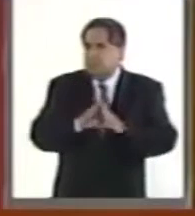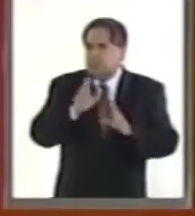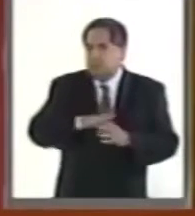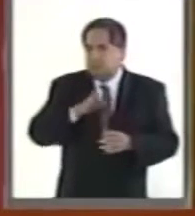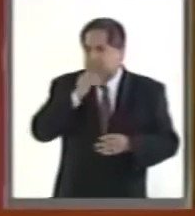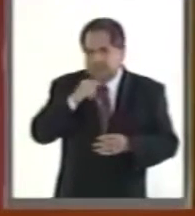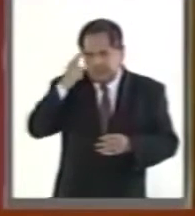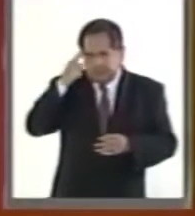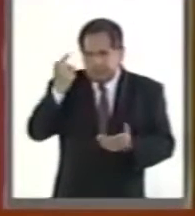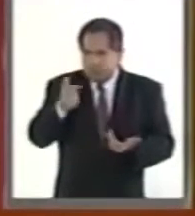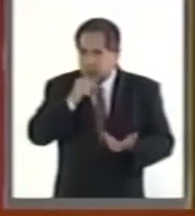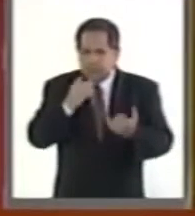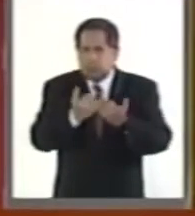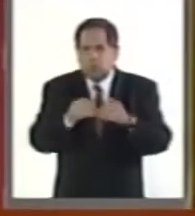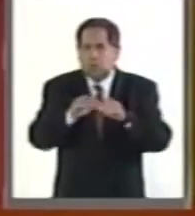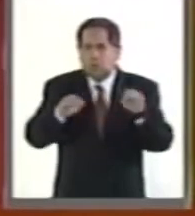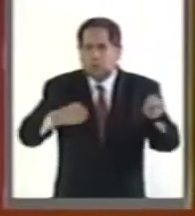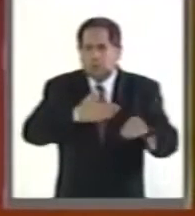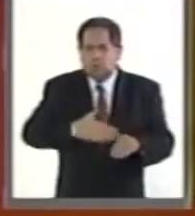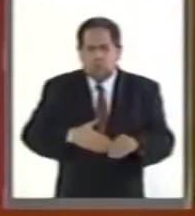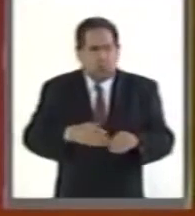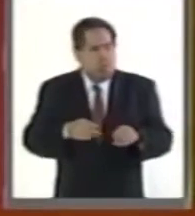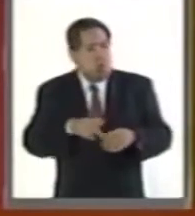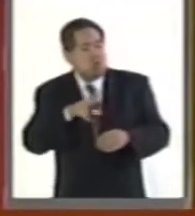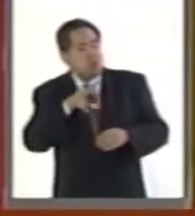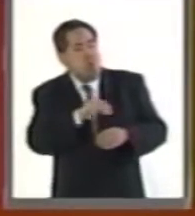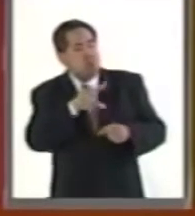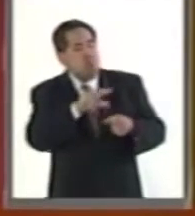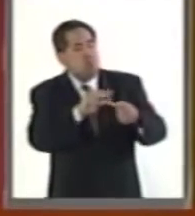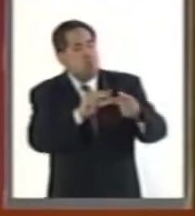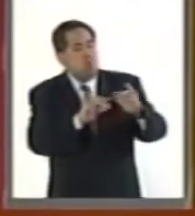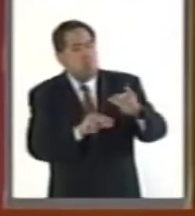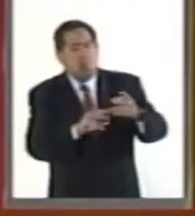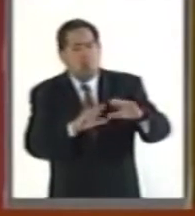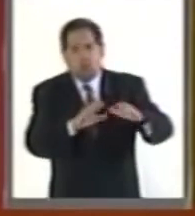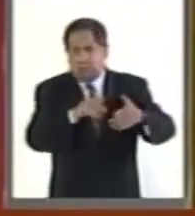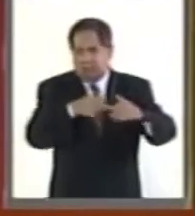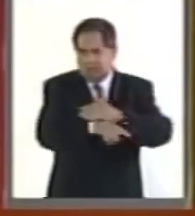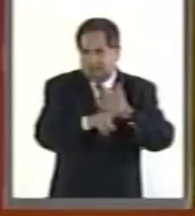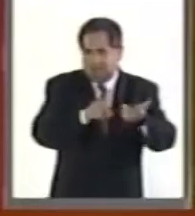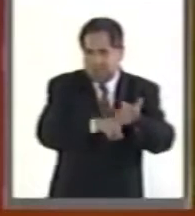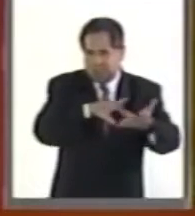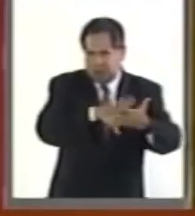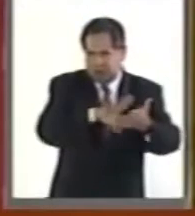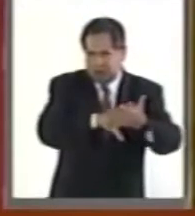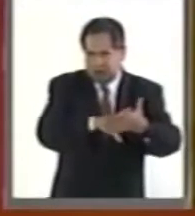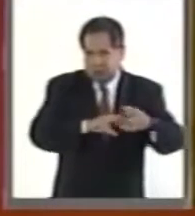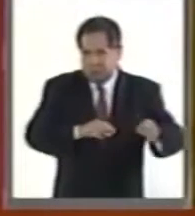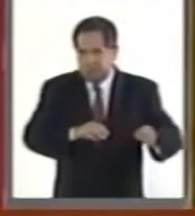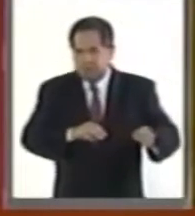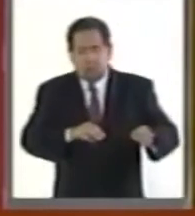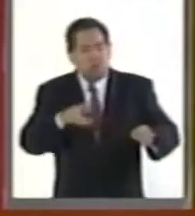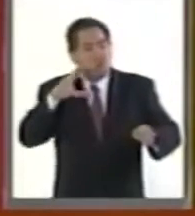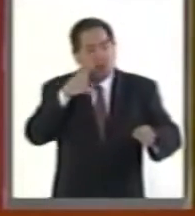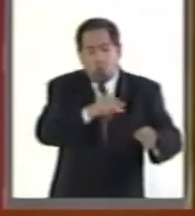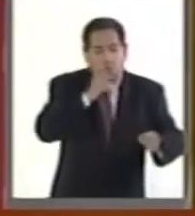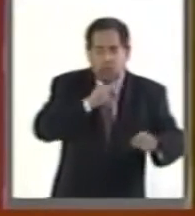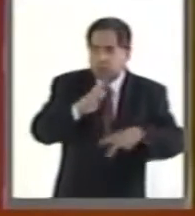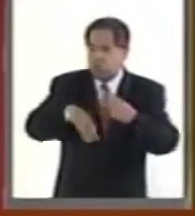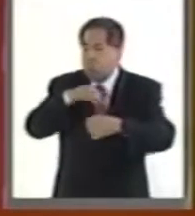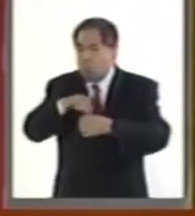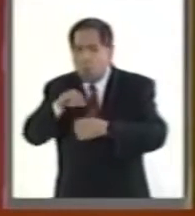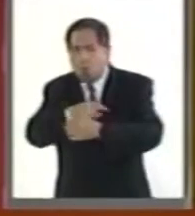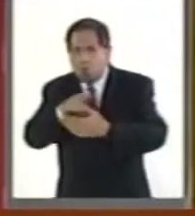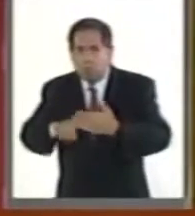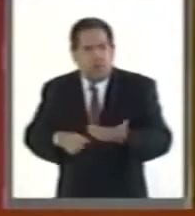ni proporcional limitar en cualquier caso y por cualquier delito que a una persona se le limite el